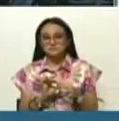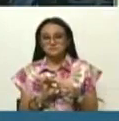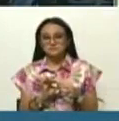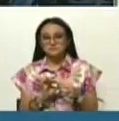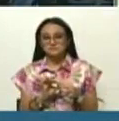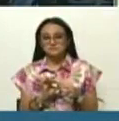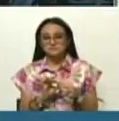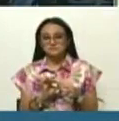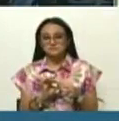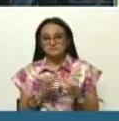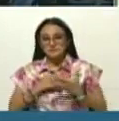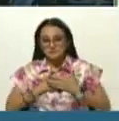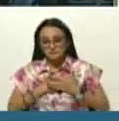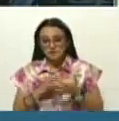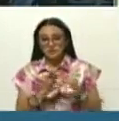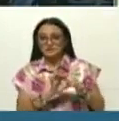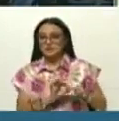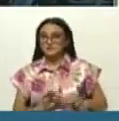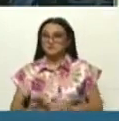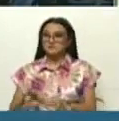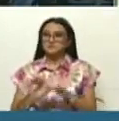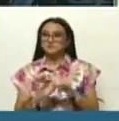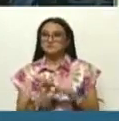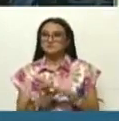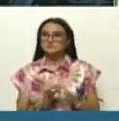de unidad tiene la Revolución Bolivariana.